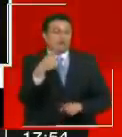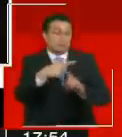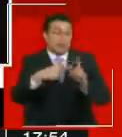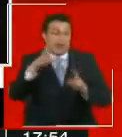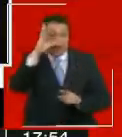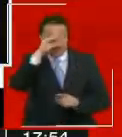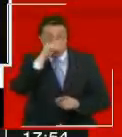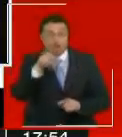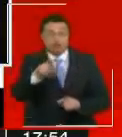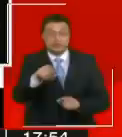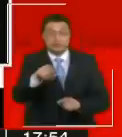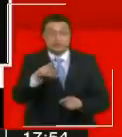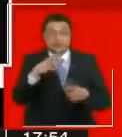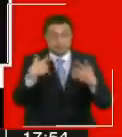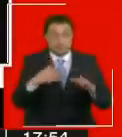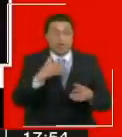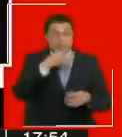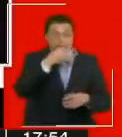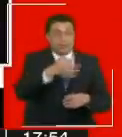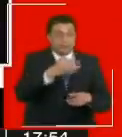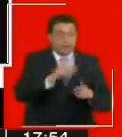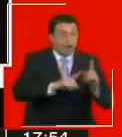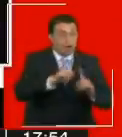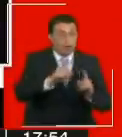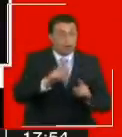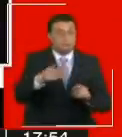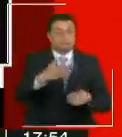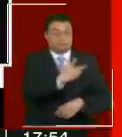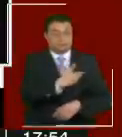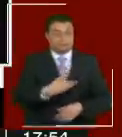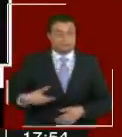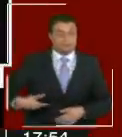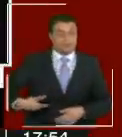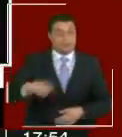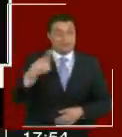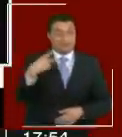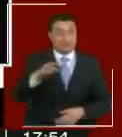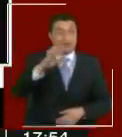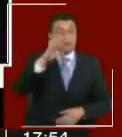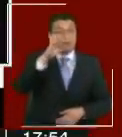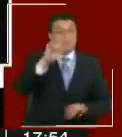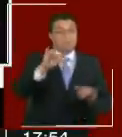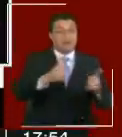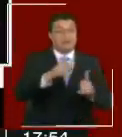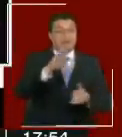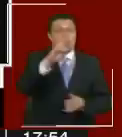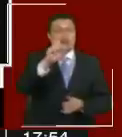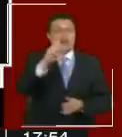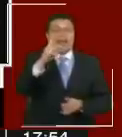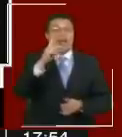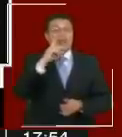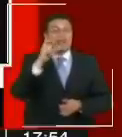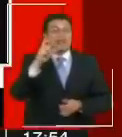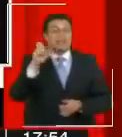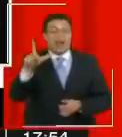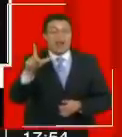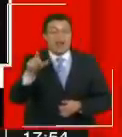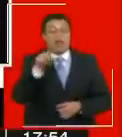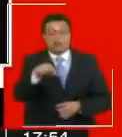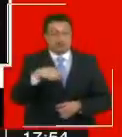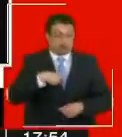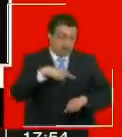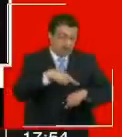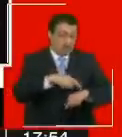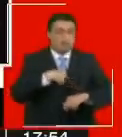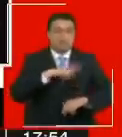noche se decía que el presidente del Partido Radical había dicho: yo a esta hora me voy